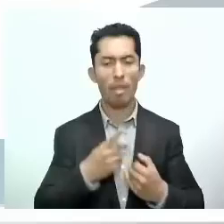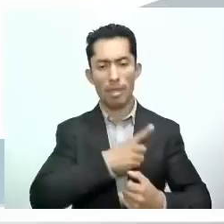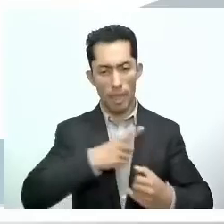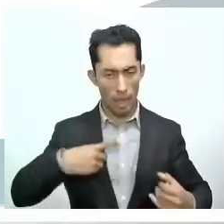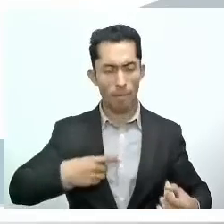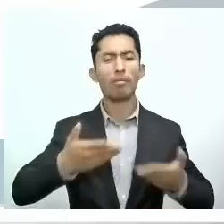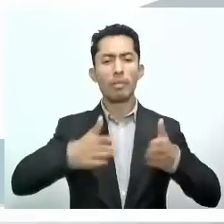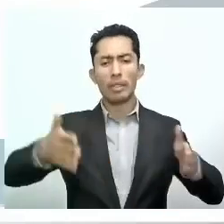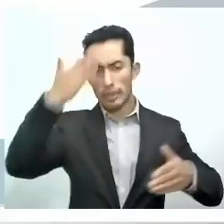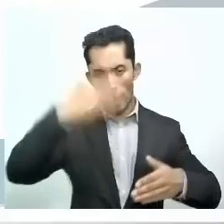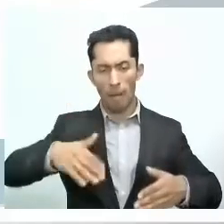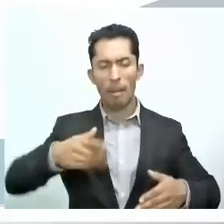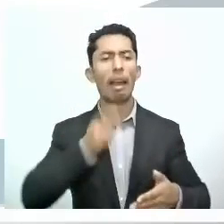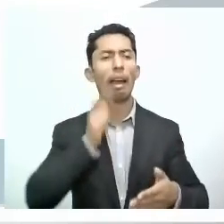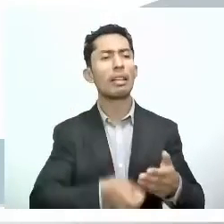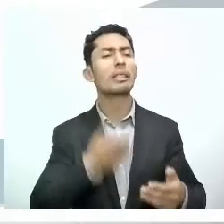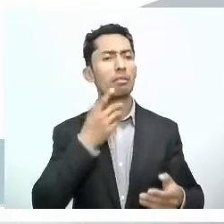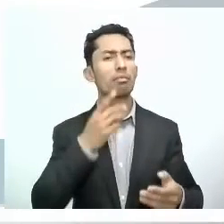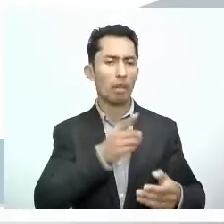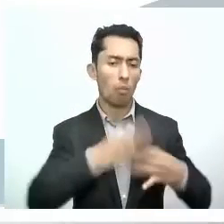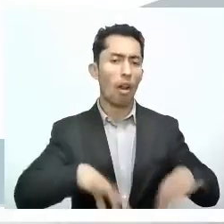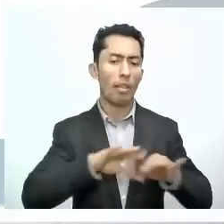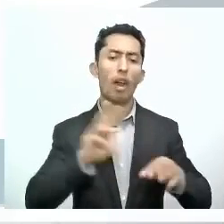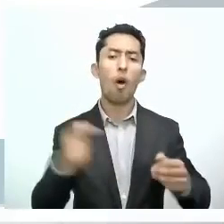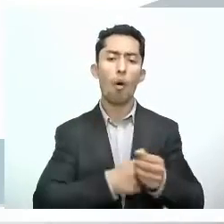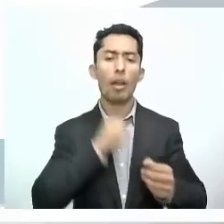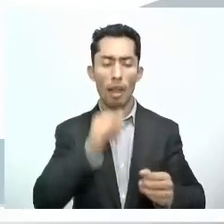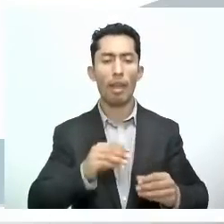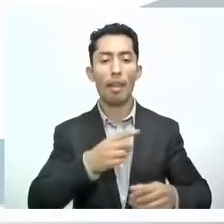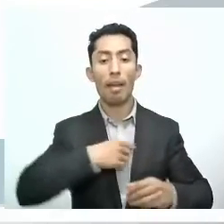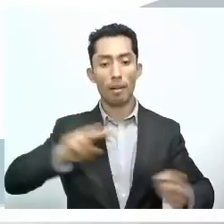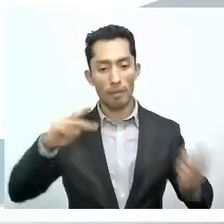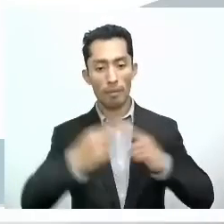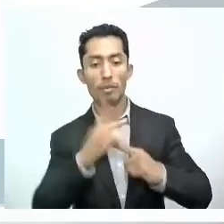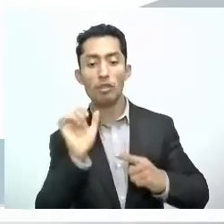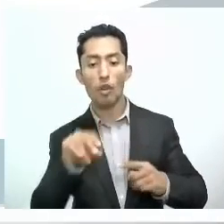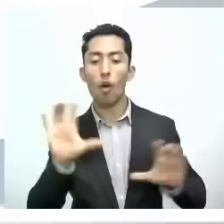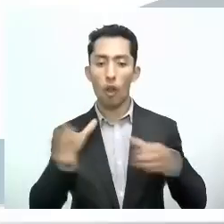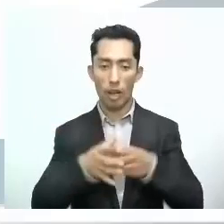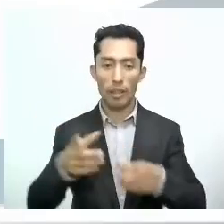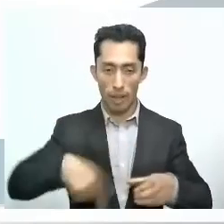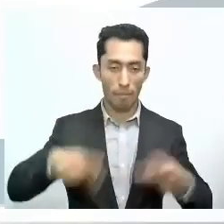las sentencias. Entonces, retomando esto, visión colectiva. Tercera,